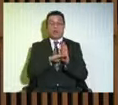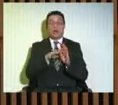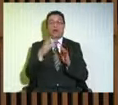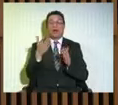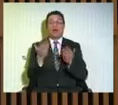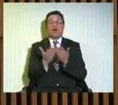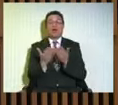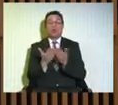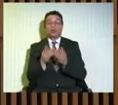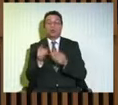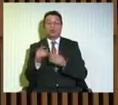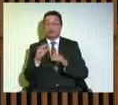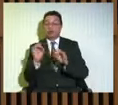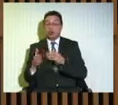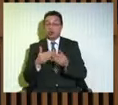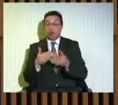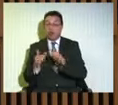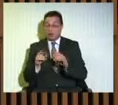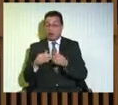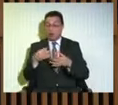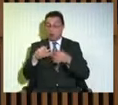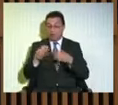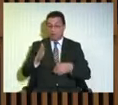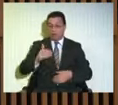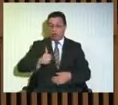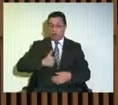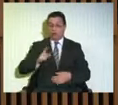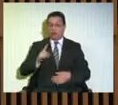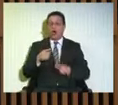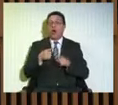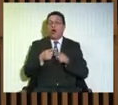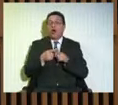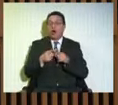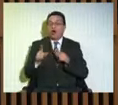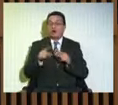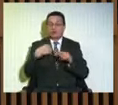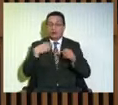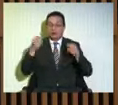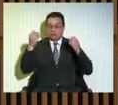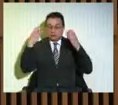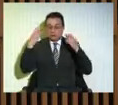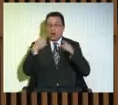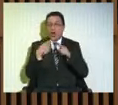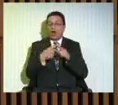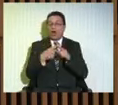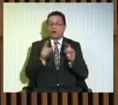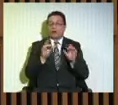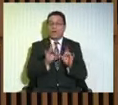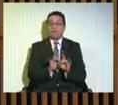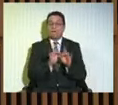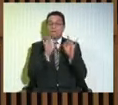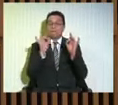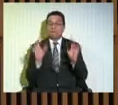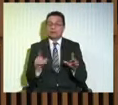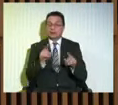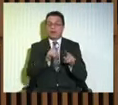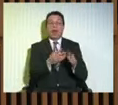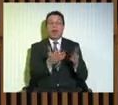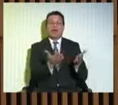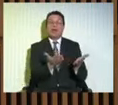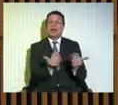escolares convencional no cumple esa función, son otras las formaciones que están recibiendo específicas que